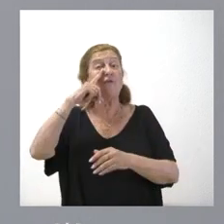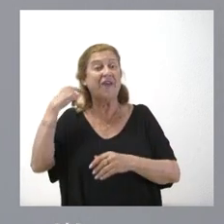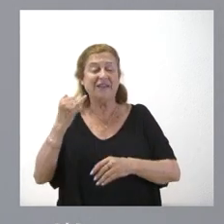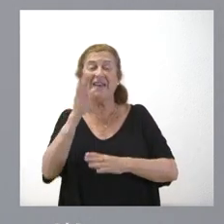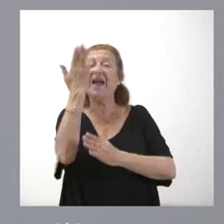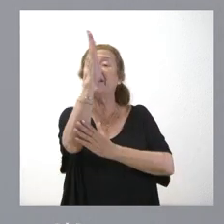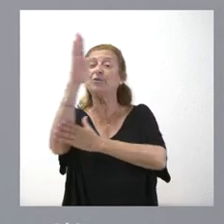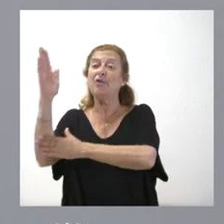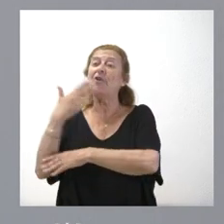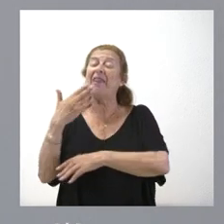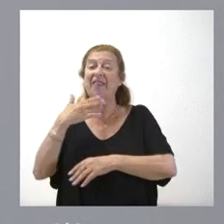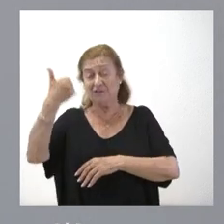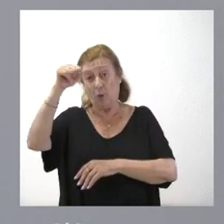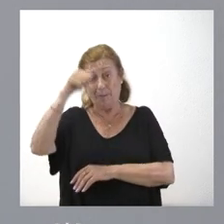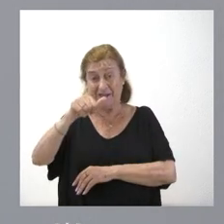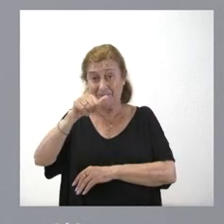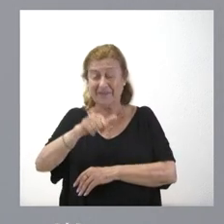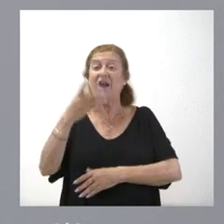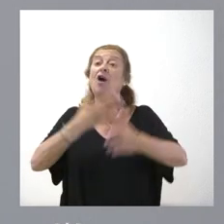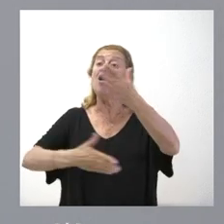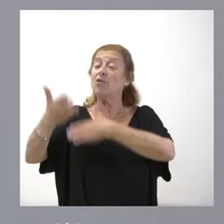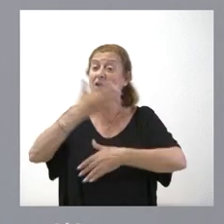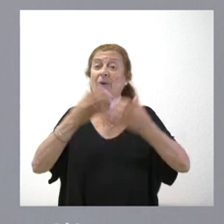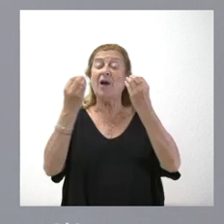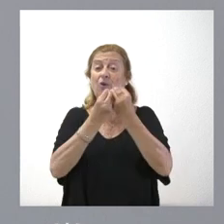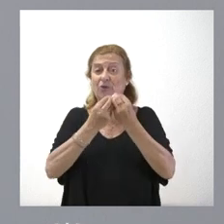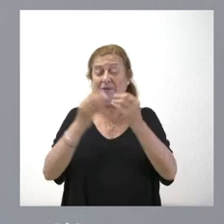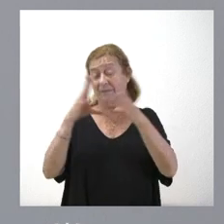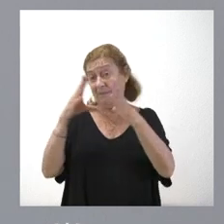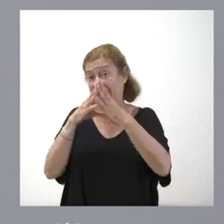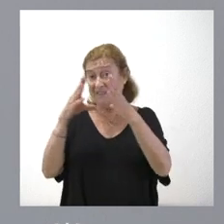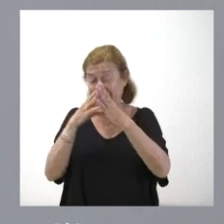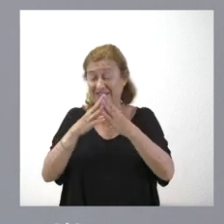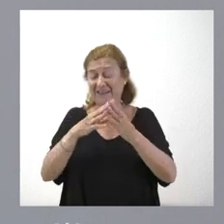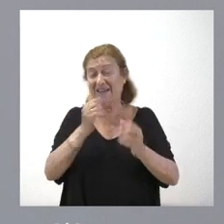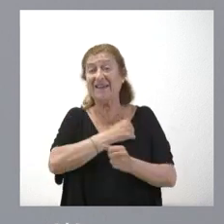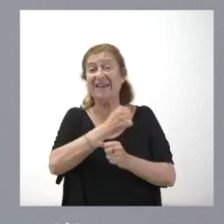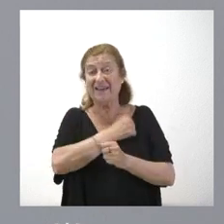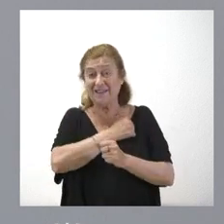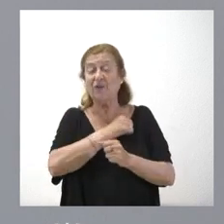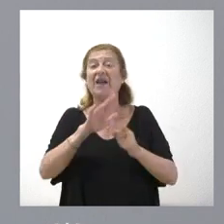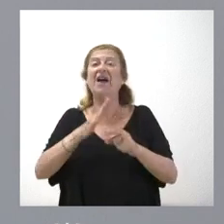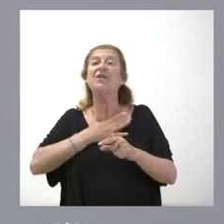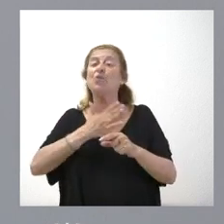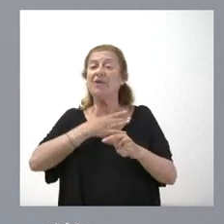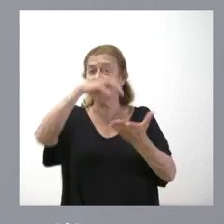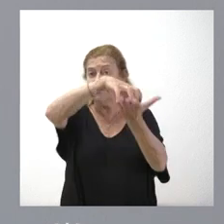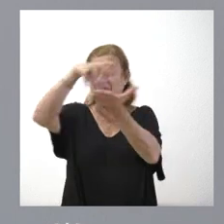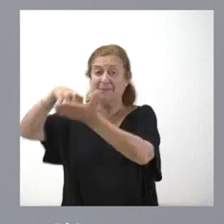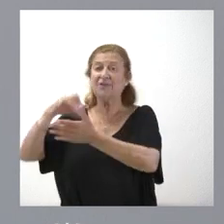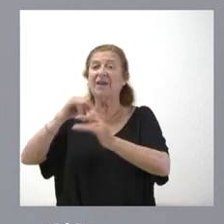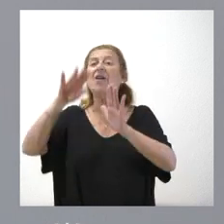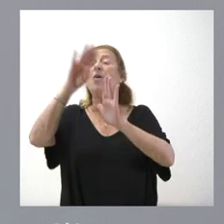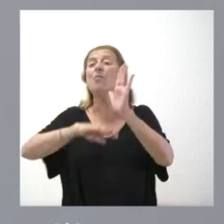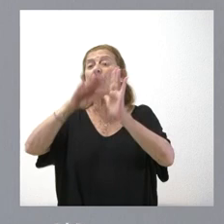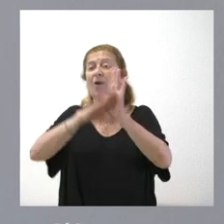del hombre se colabora con las diócesis y archidiócesis de la Iglesia Católica que se titulares de templos incluidos en el programa de apertura de